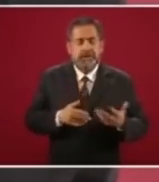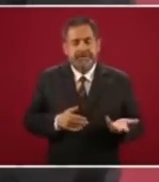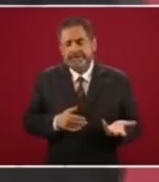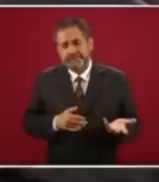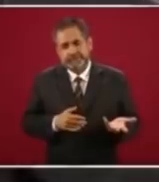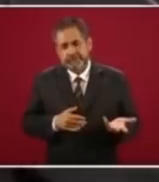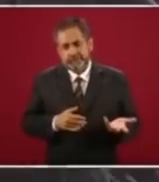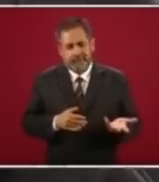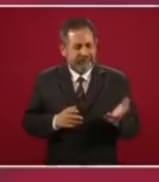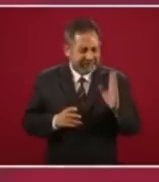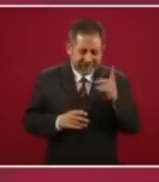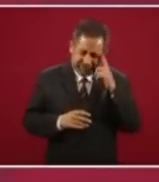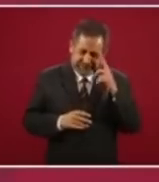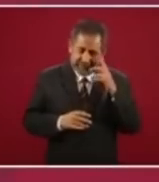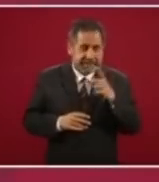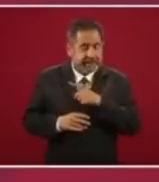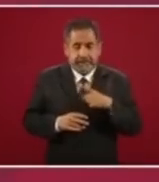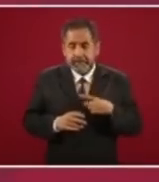Deberían de